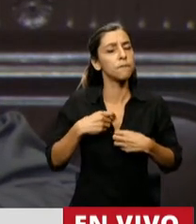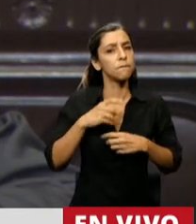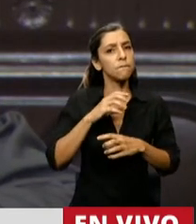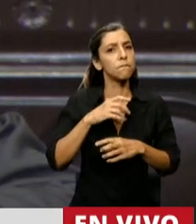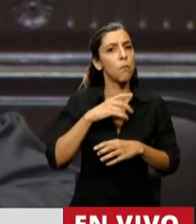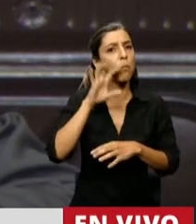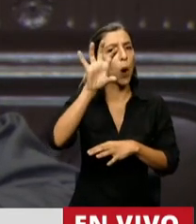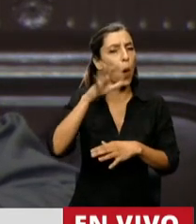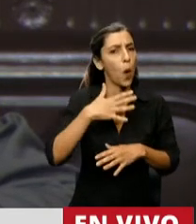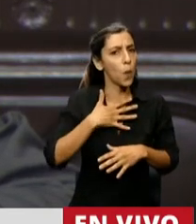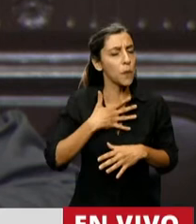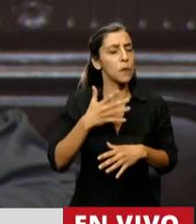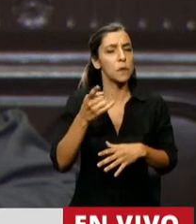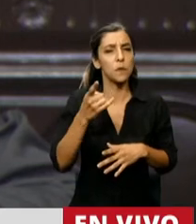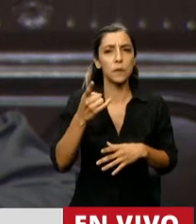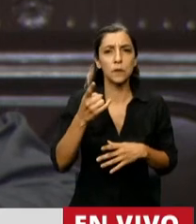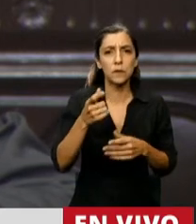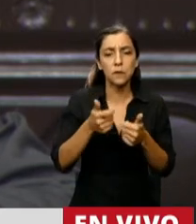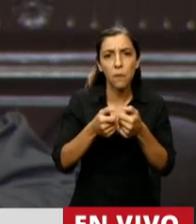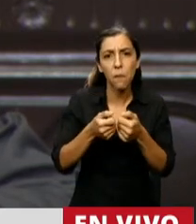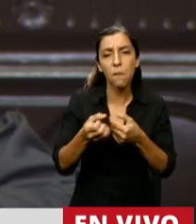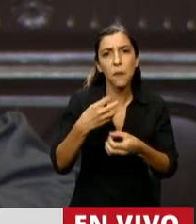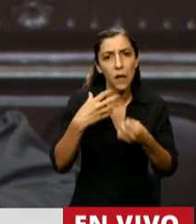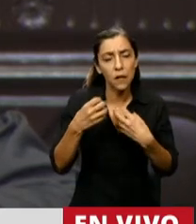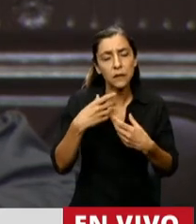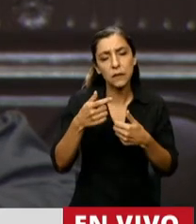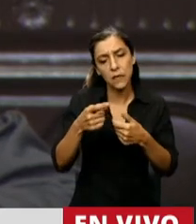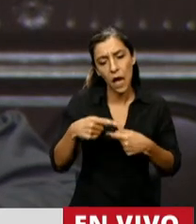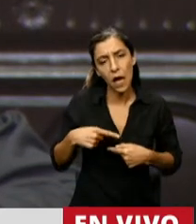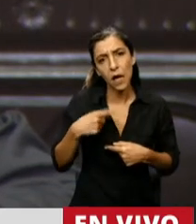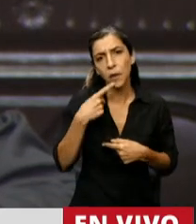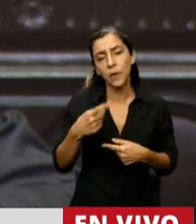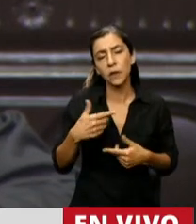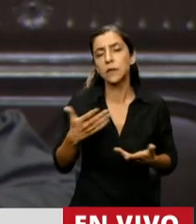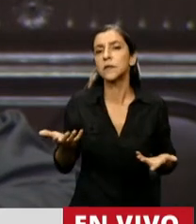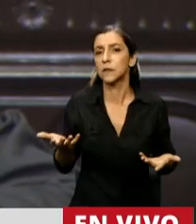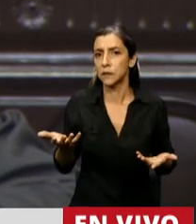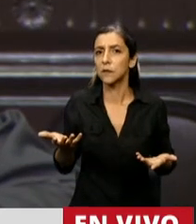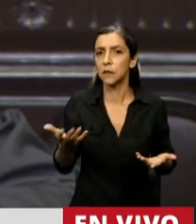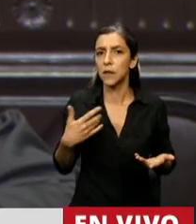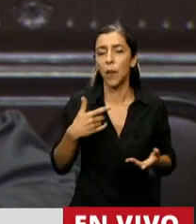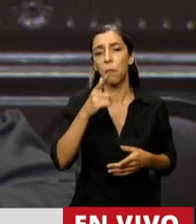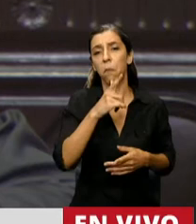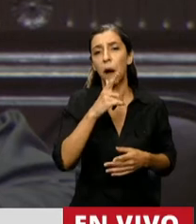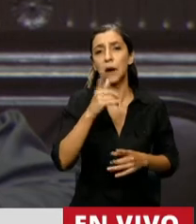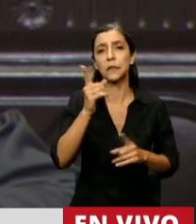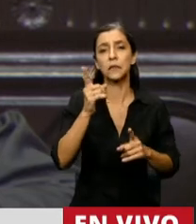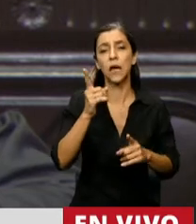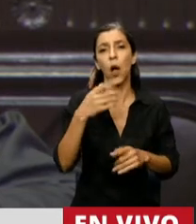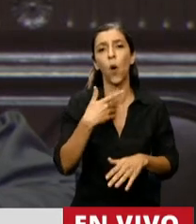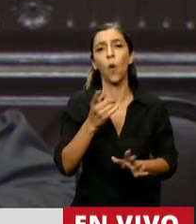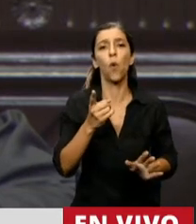mensaje y me decía hay gorilas a las que a los que no hay vacuna que le ande